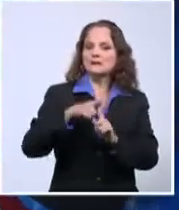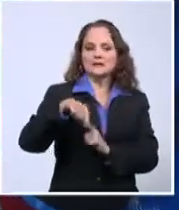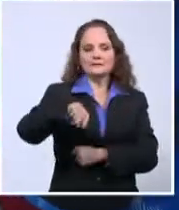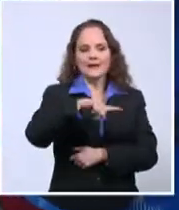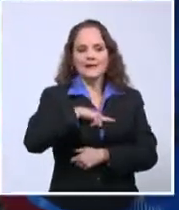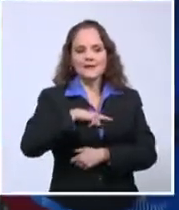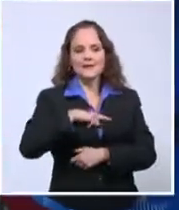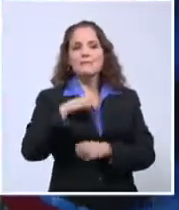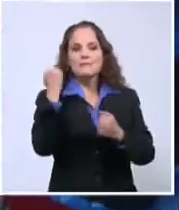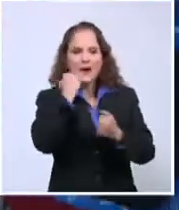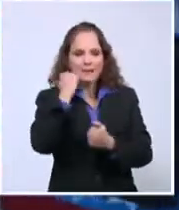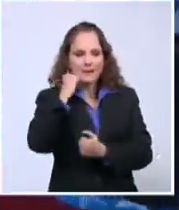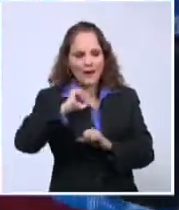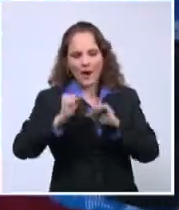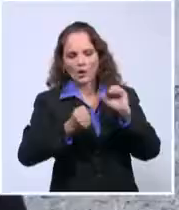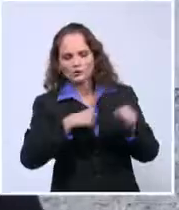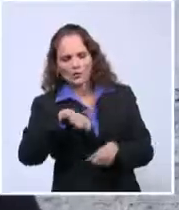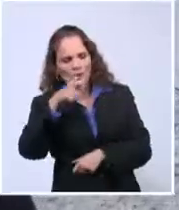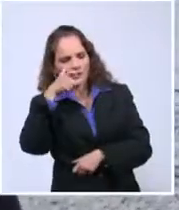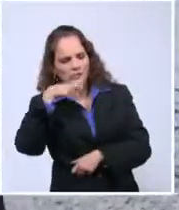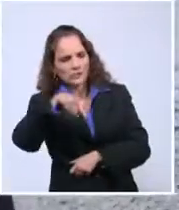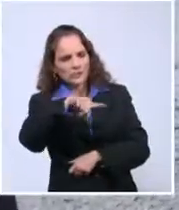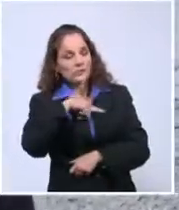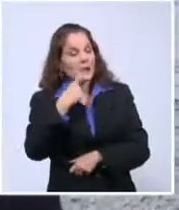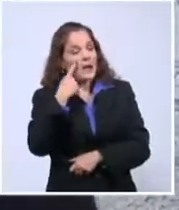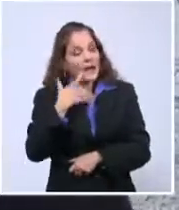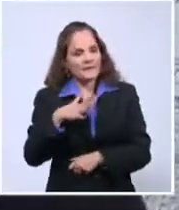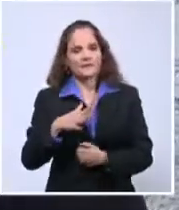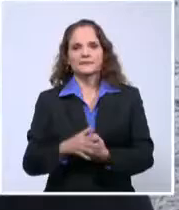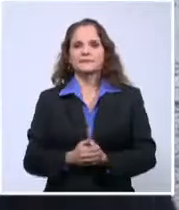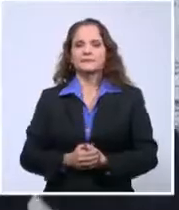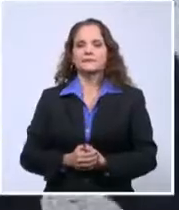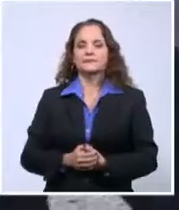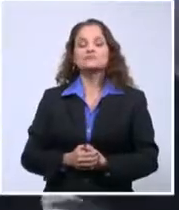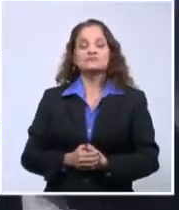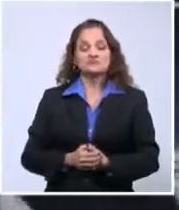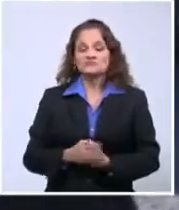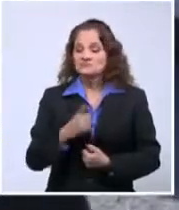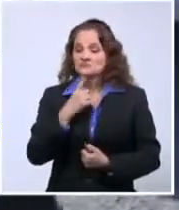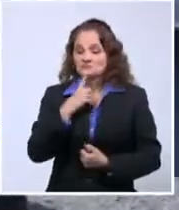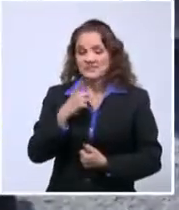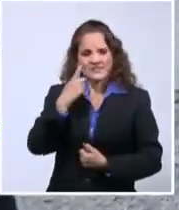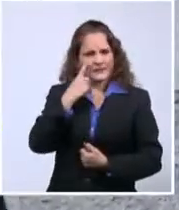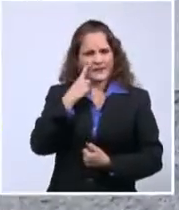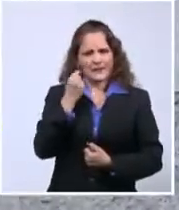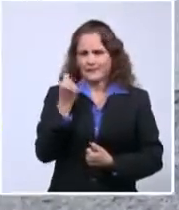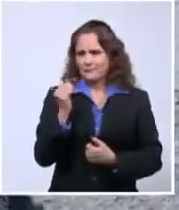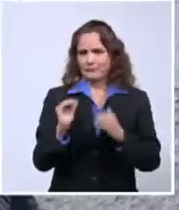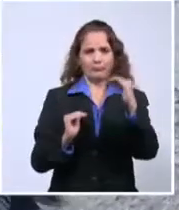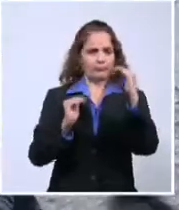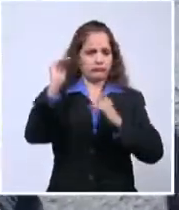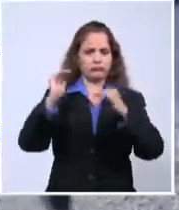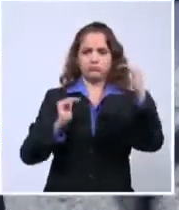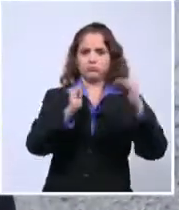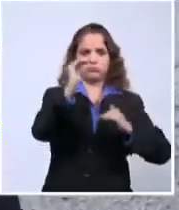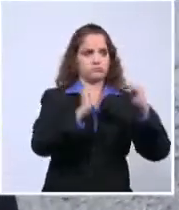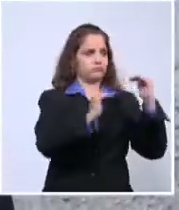del costo de productos y servicios. Demasiado alterados los precios, demasiado alterados y no han subido el